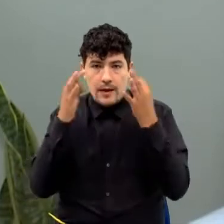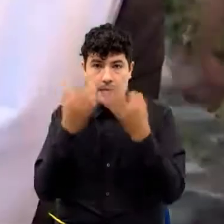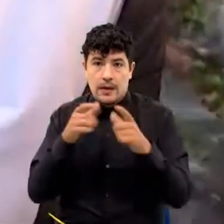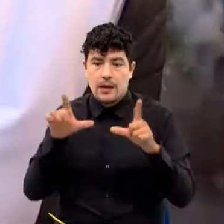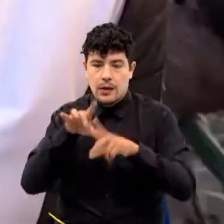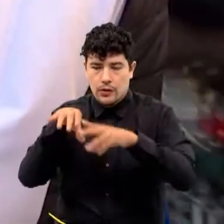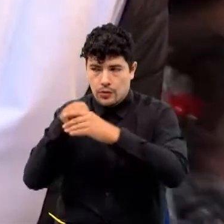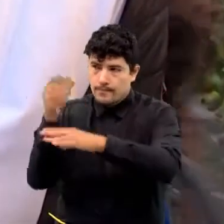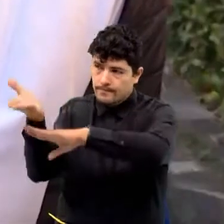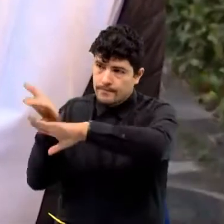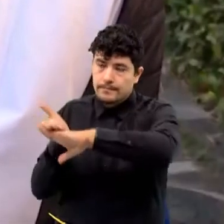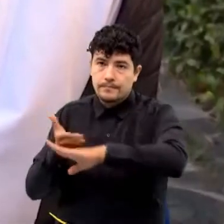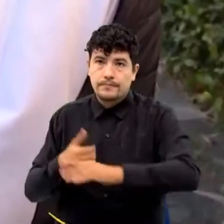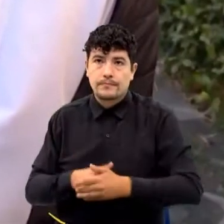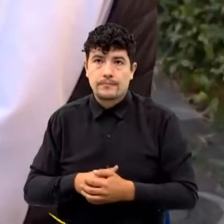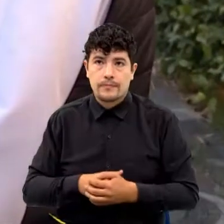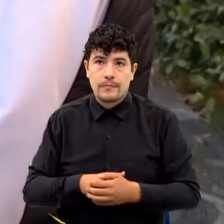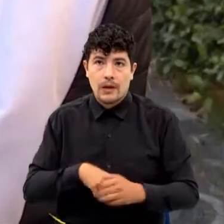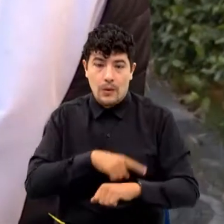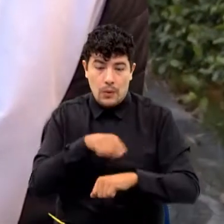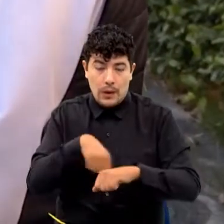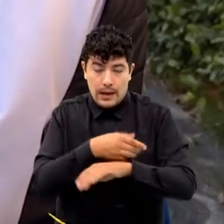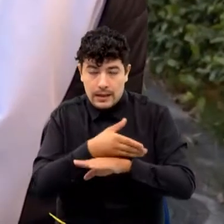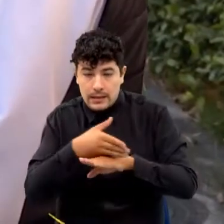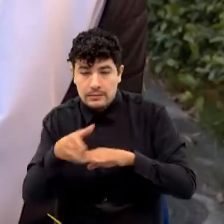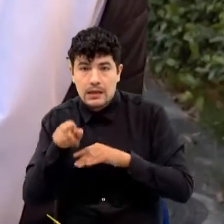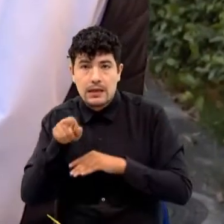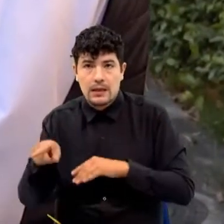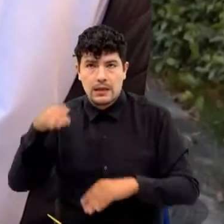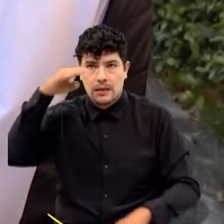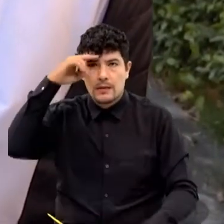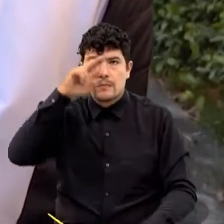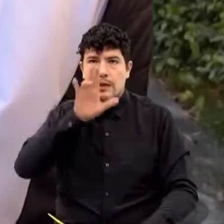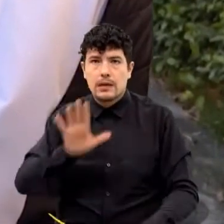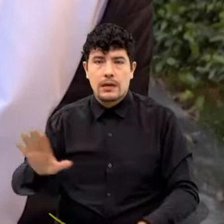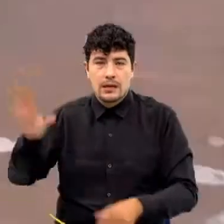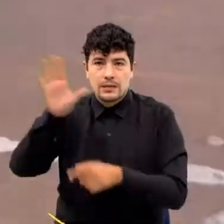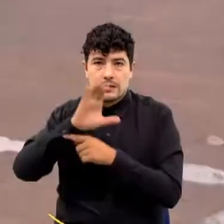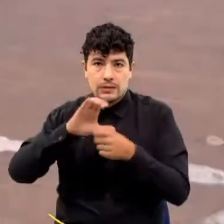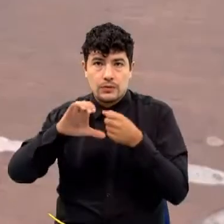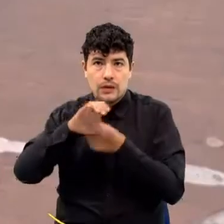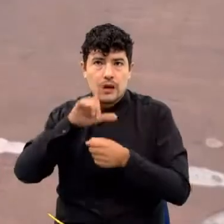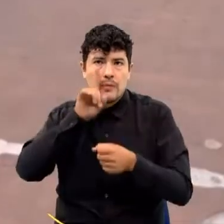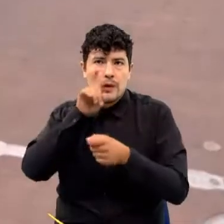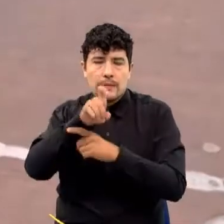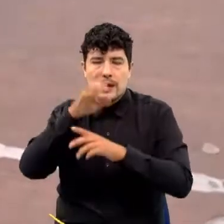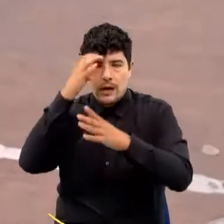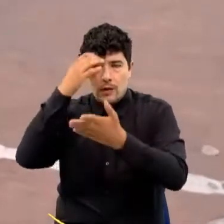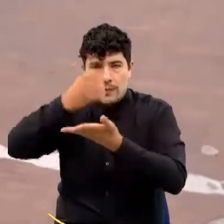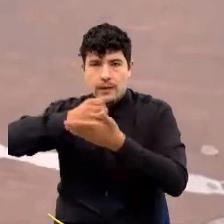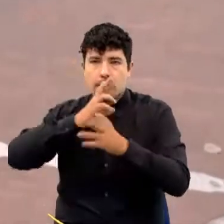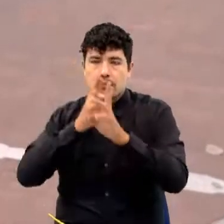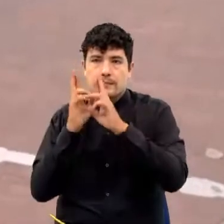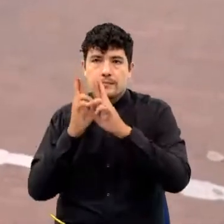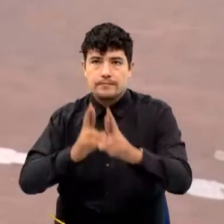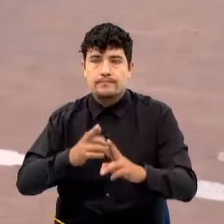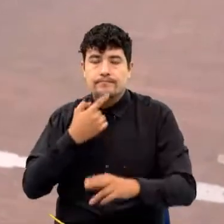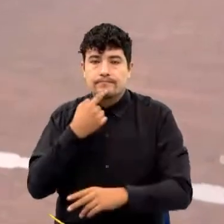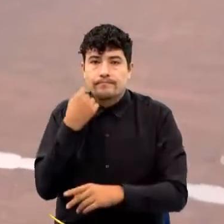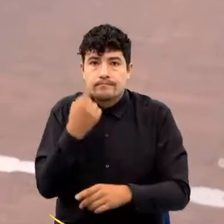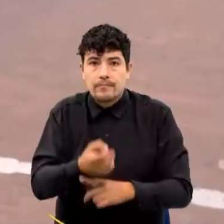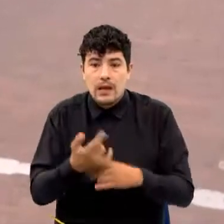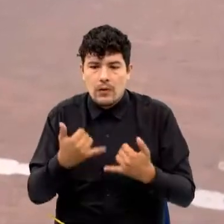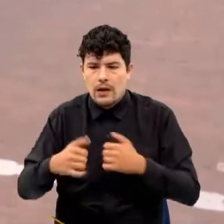TRO. Horas después de haber sucedido los hechos, la Policía Metropolitana de Bucaramanga se pronunció al respecto, afirmando